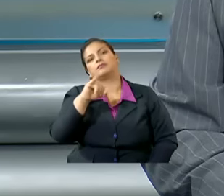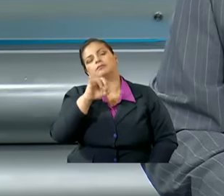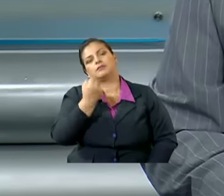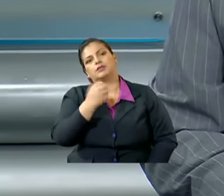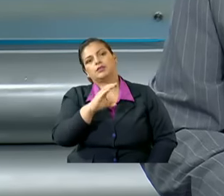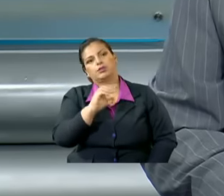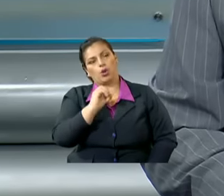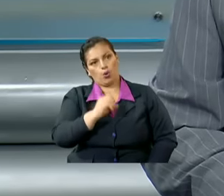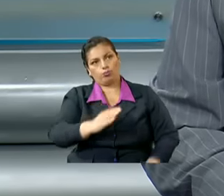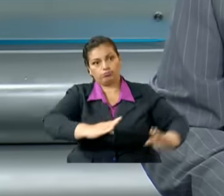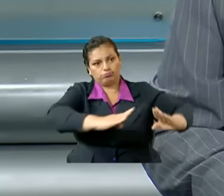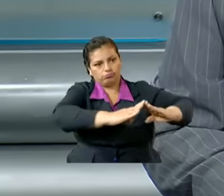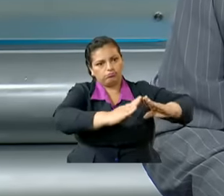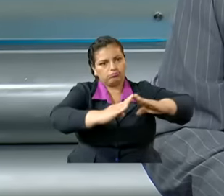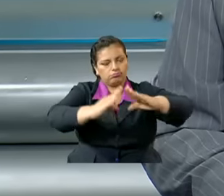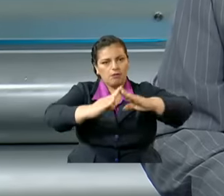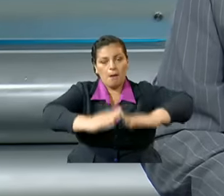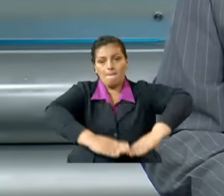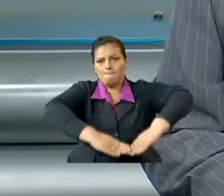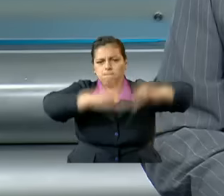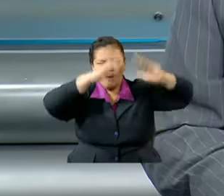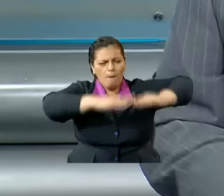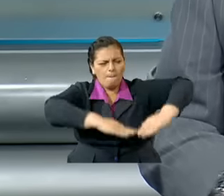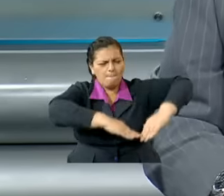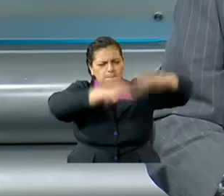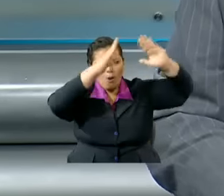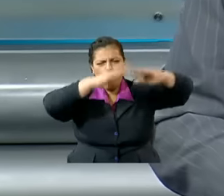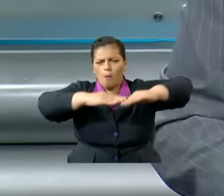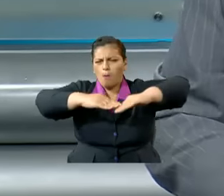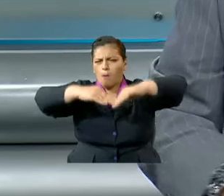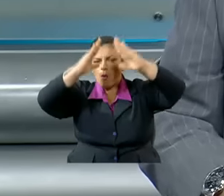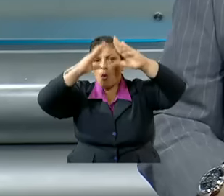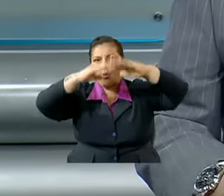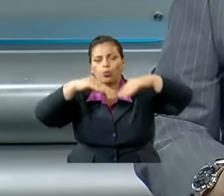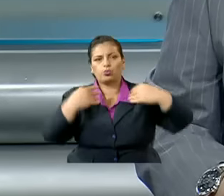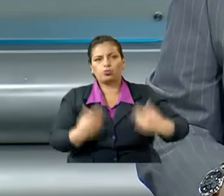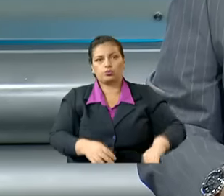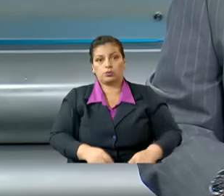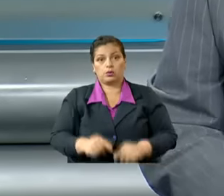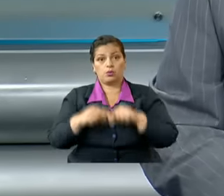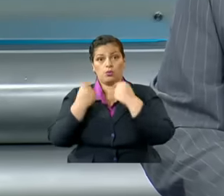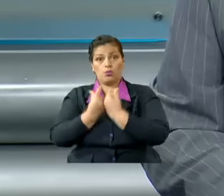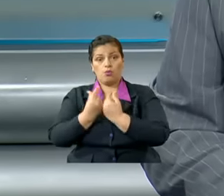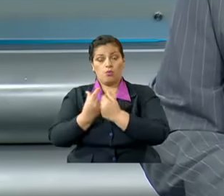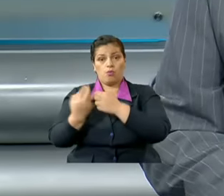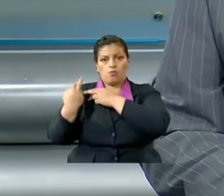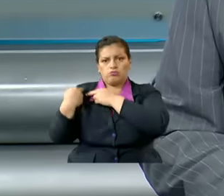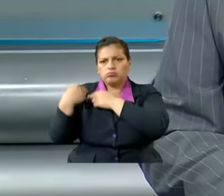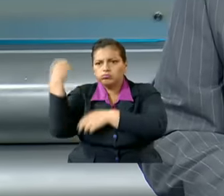de maíz quedaron bajo el agua. El COE cantonal ahora evalúa los daños.